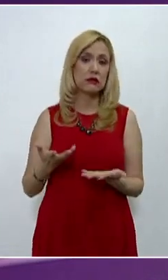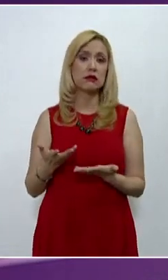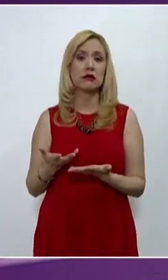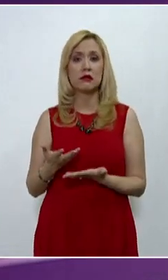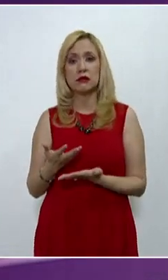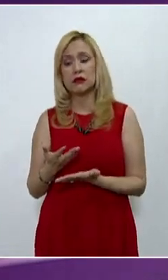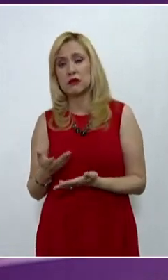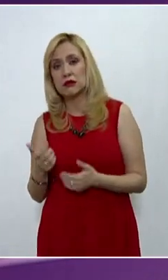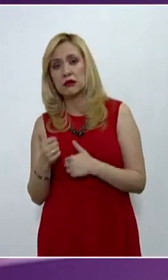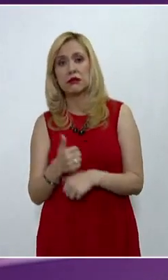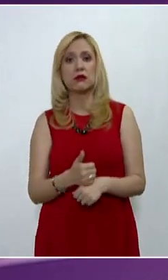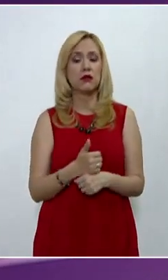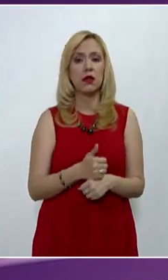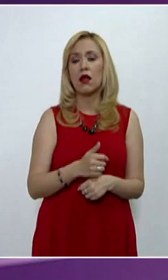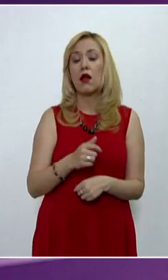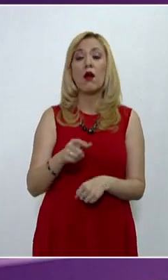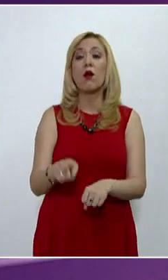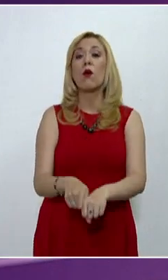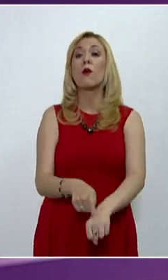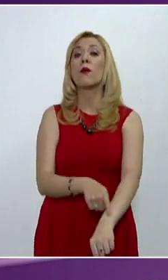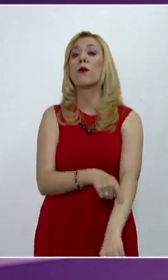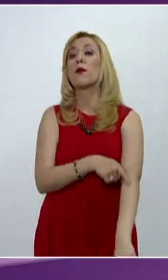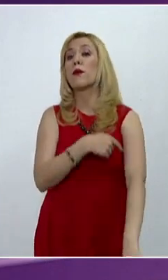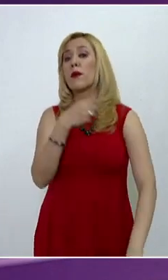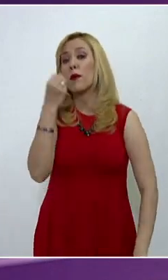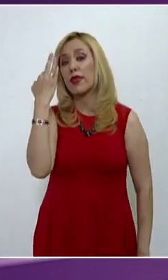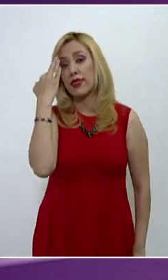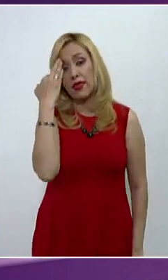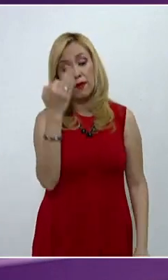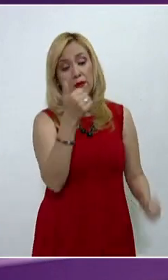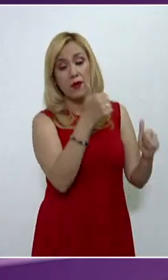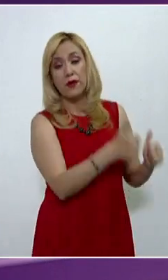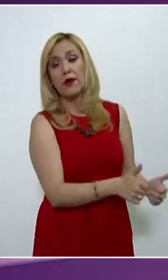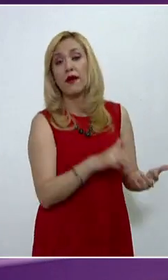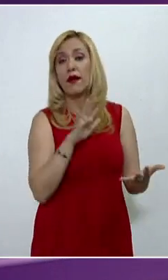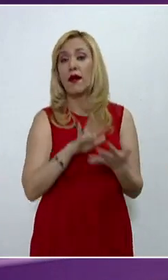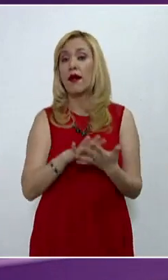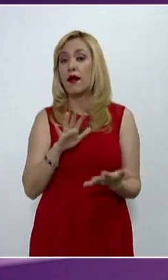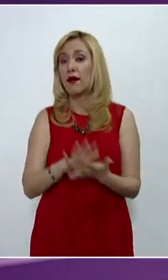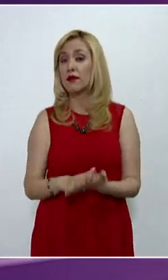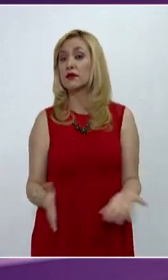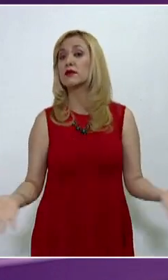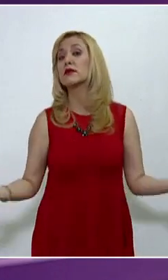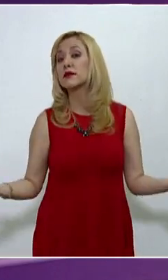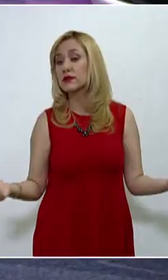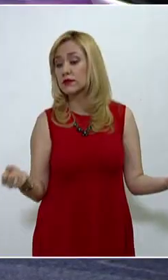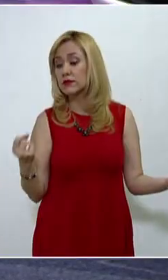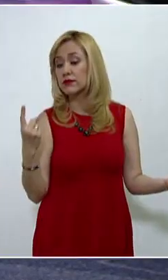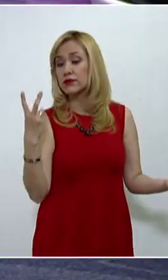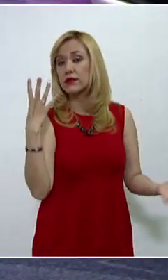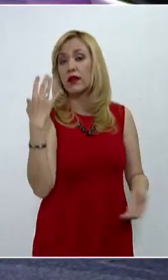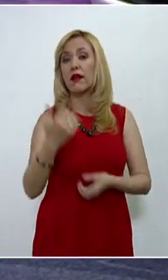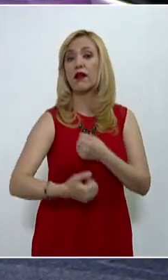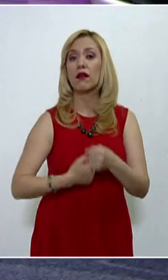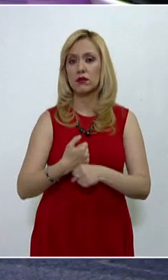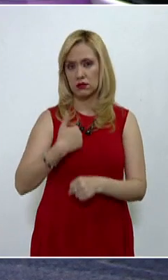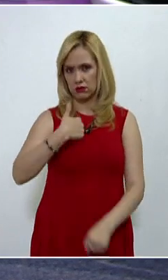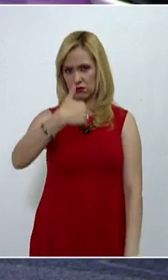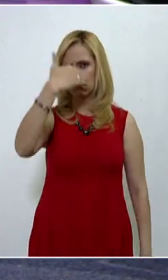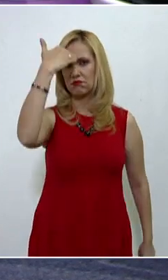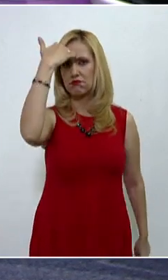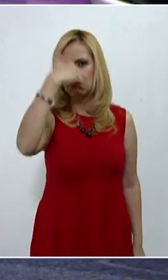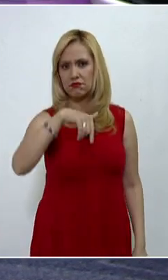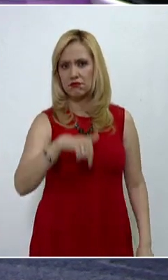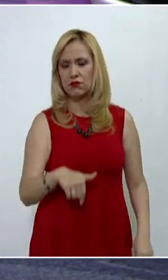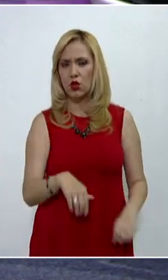de la libertad, sino también la duración de la prisión ¿Cuántos años preventiva. puede estar una persona? Nosotros tenemos conocimiento desde la Oficina del